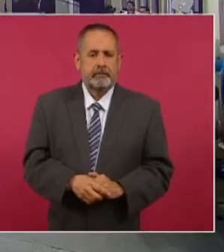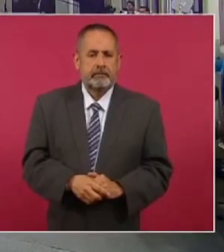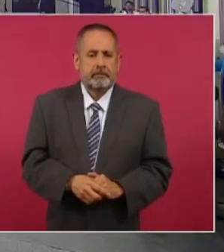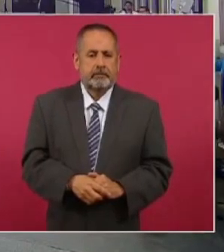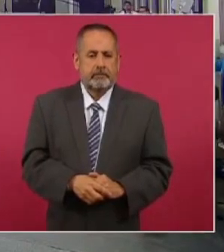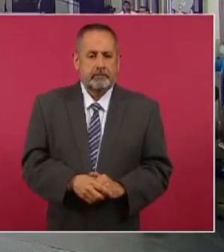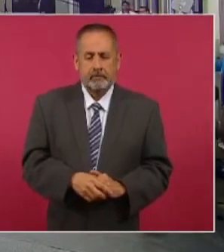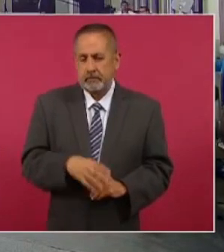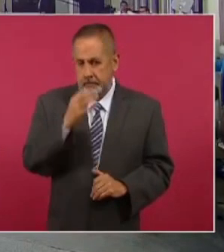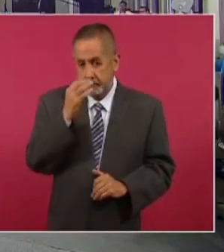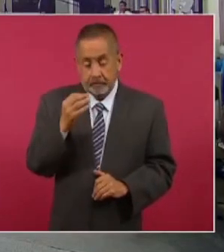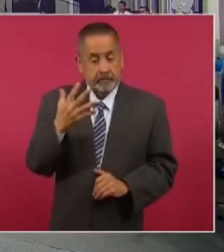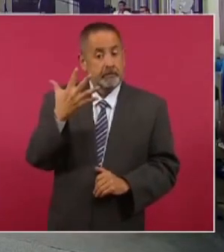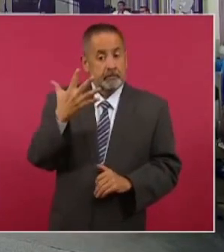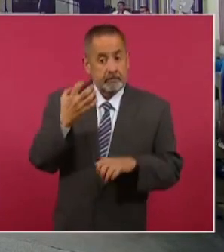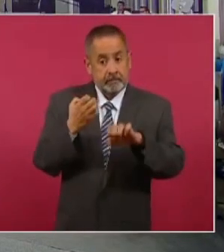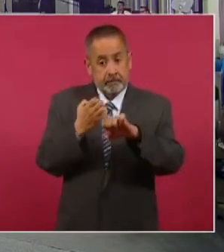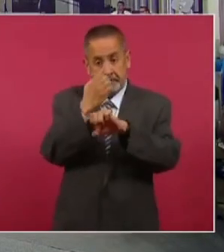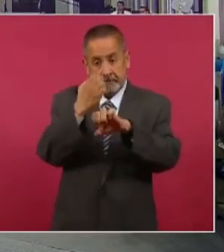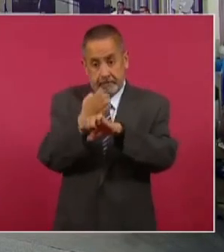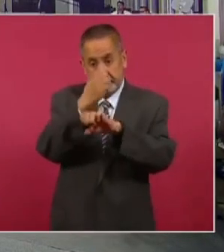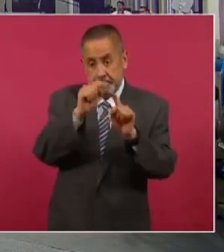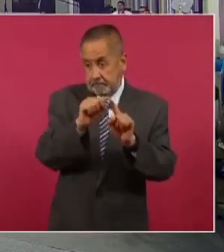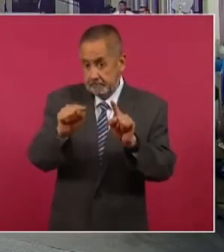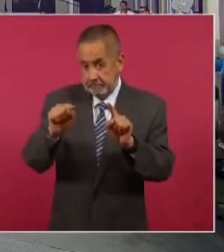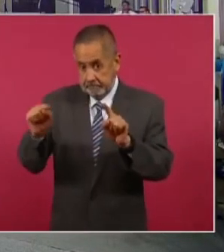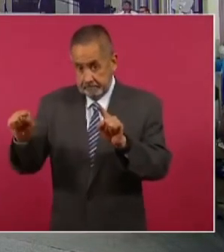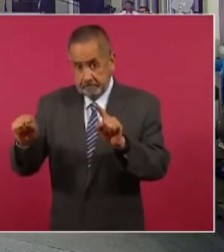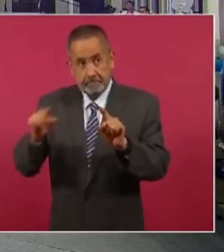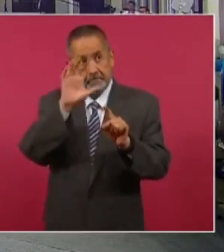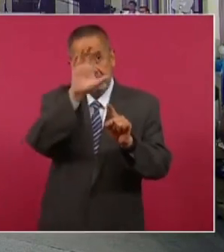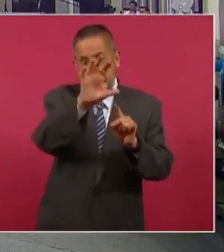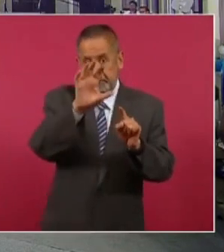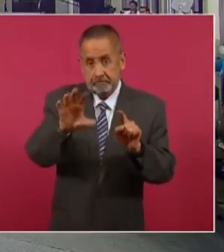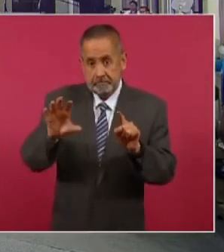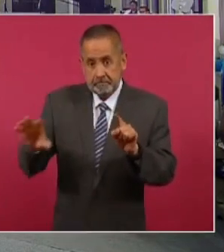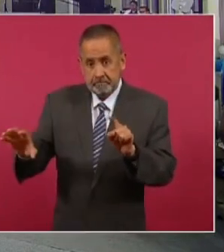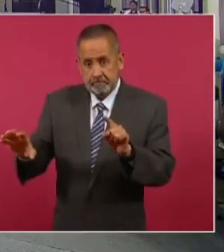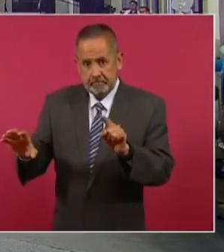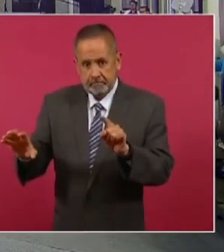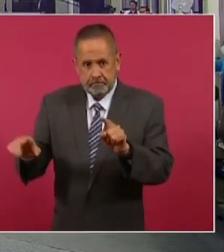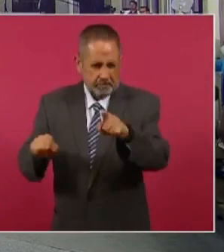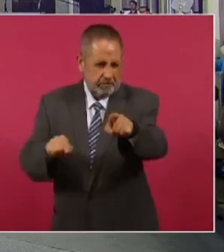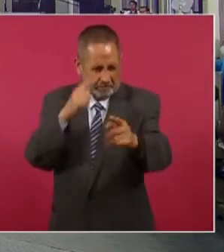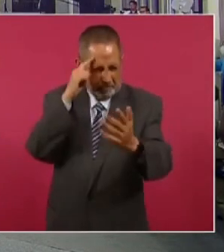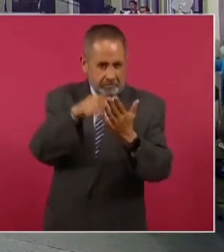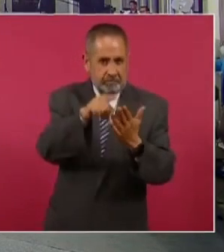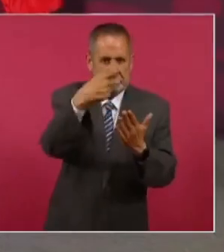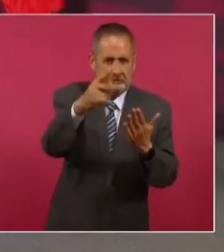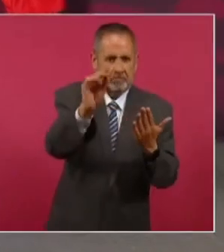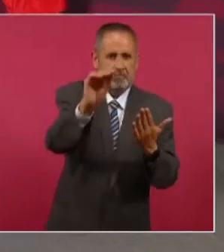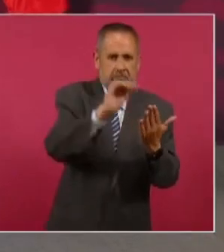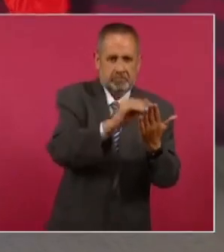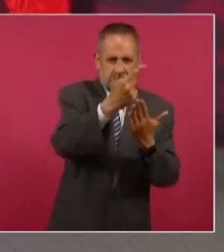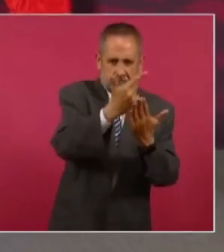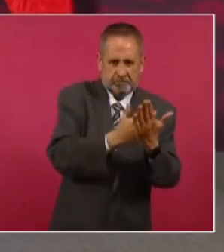cinco estados que deben de estar en la lista a lo mejor